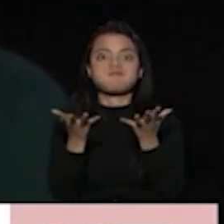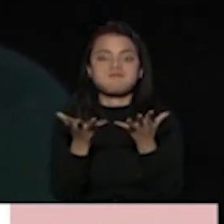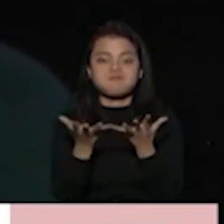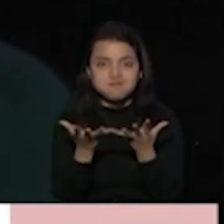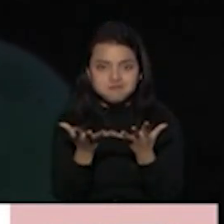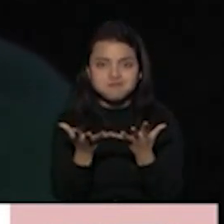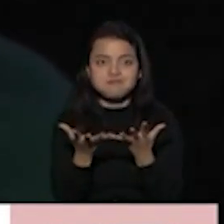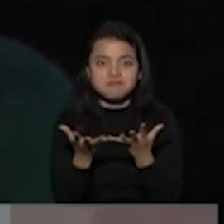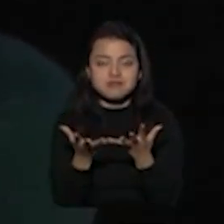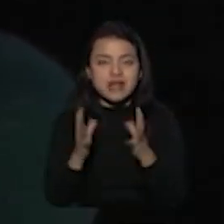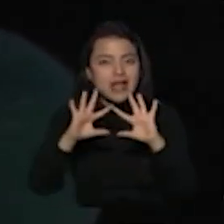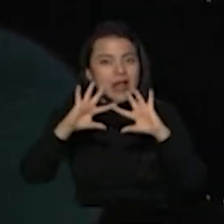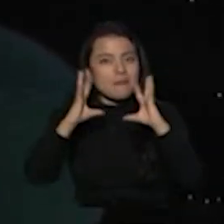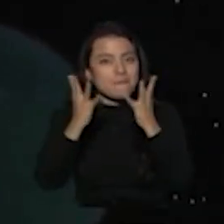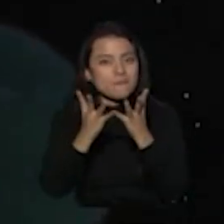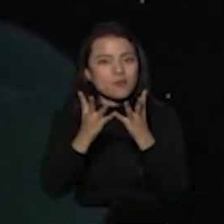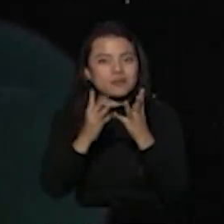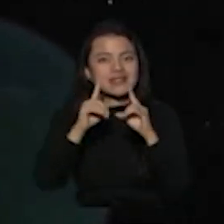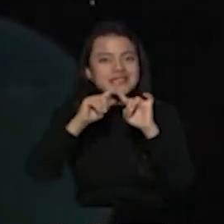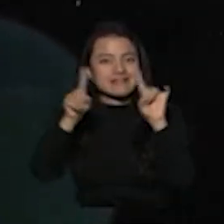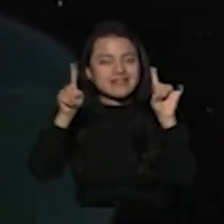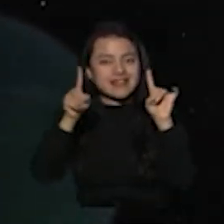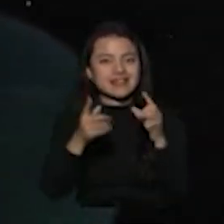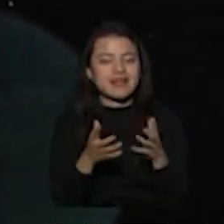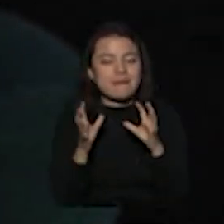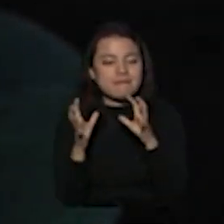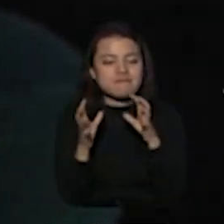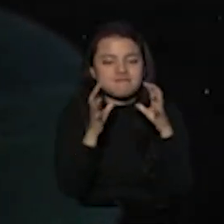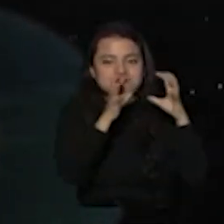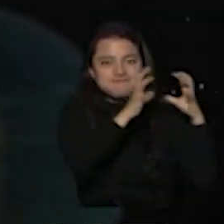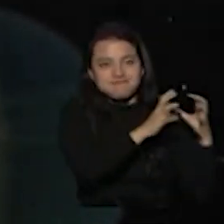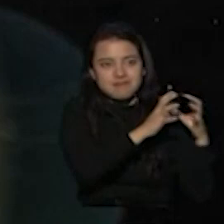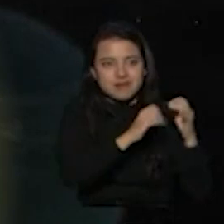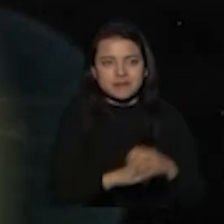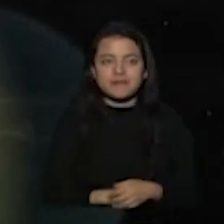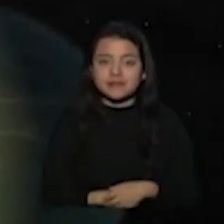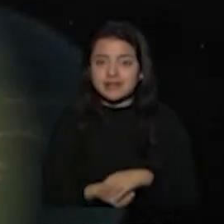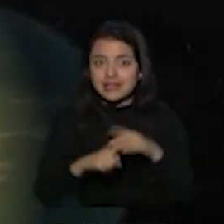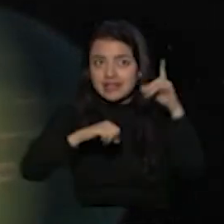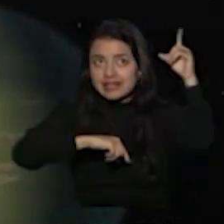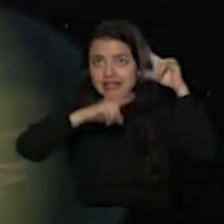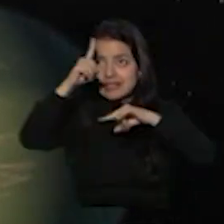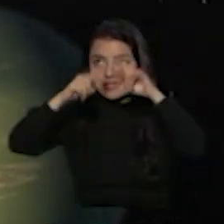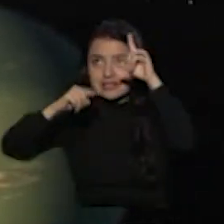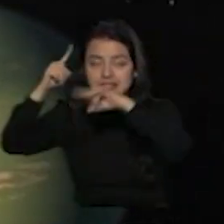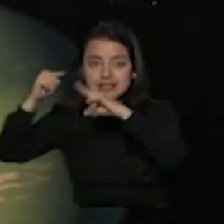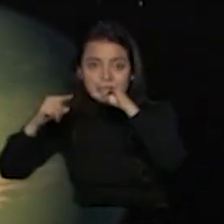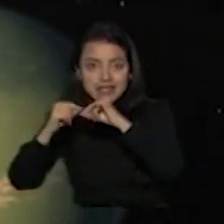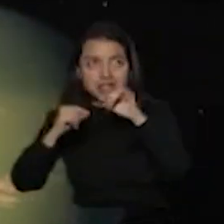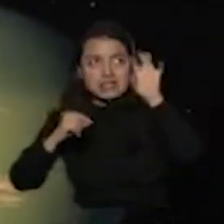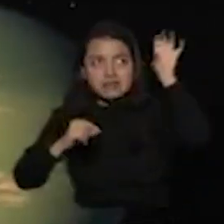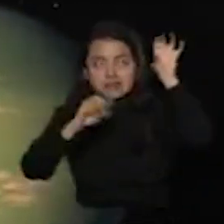ocurre con los bombardeos de meteoritos, los encuentros cercanos con estrellas vecinas y otras perturbaciones.